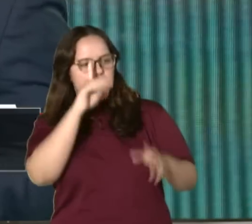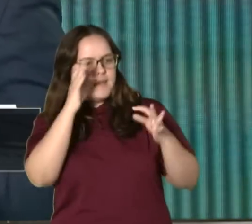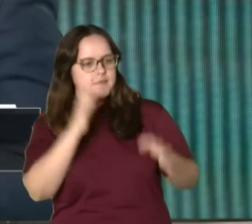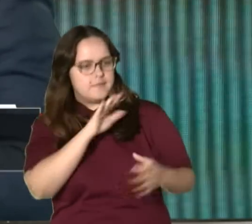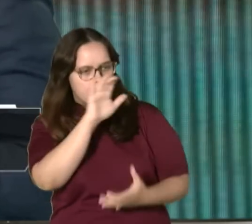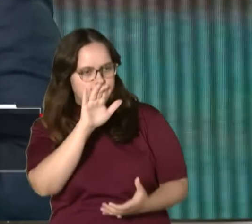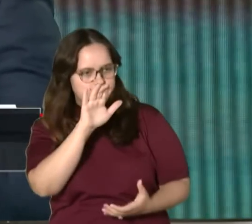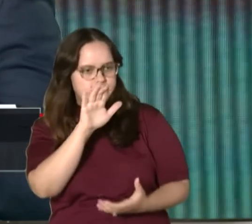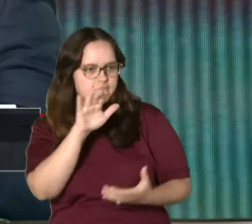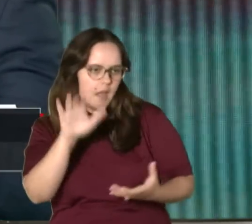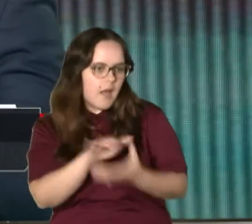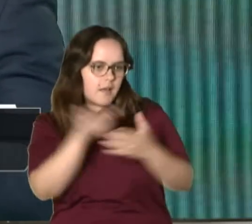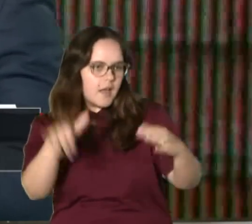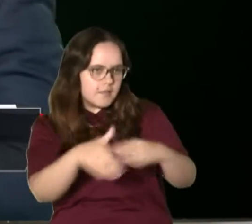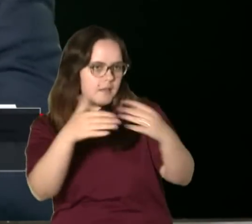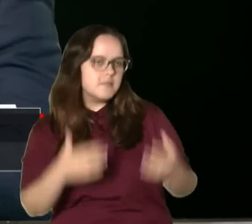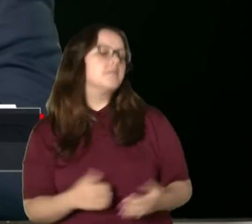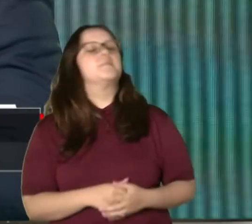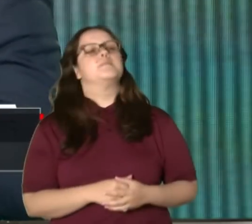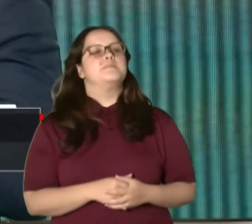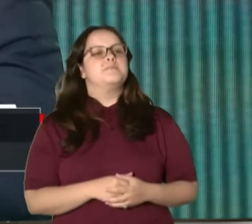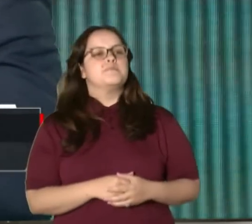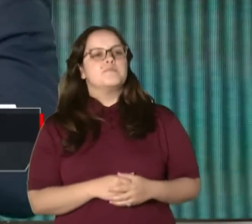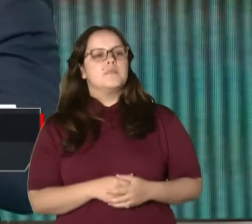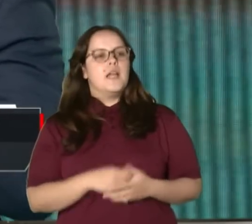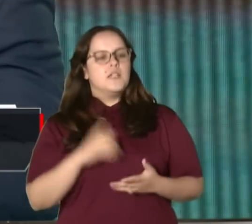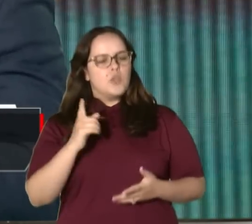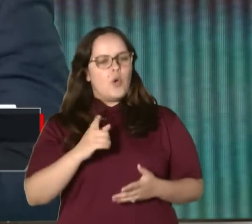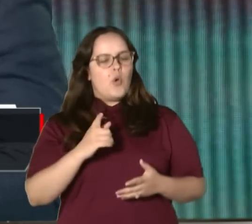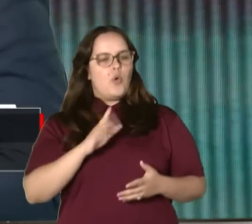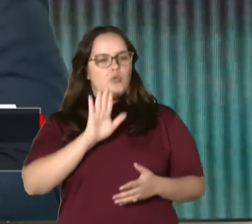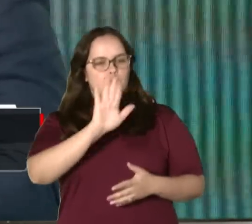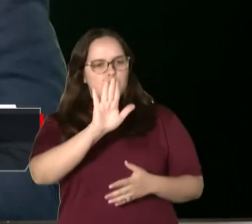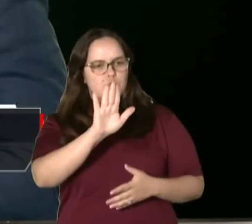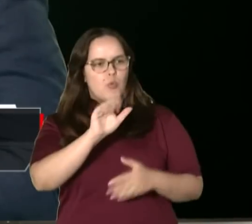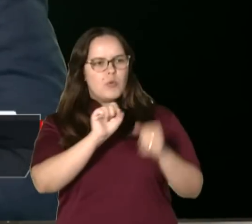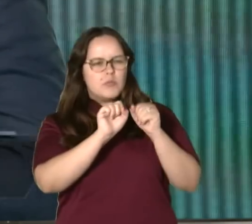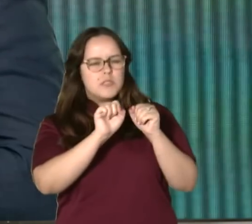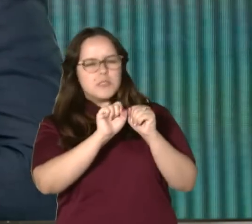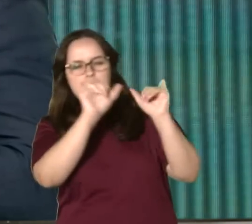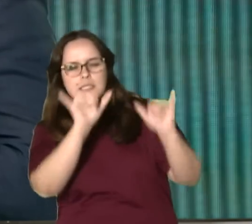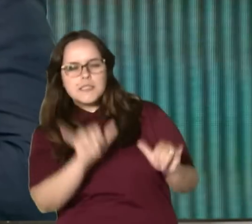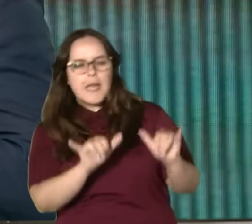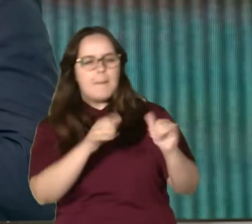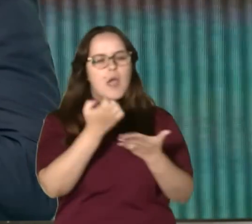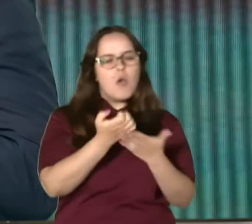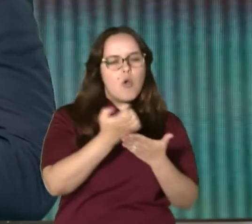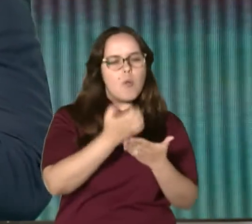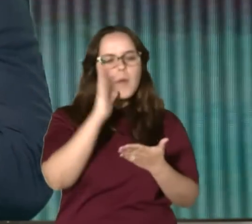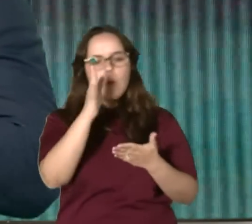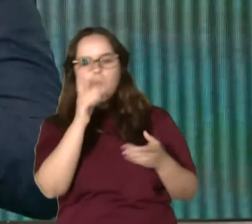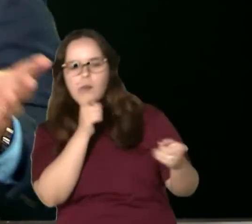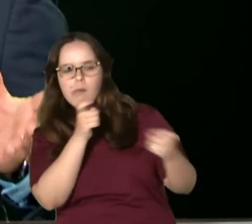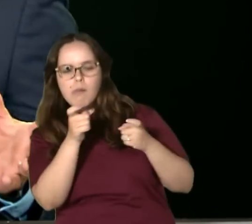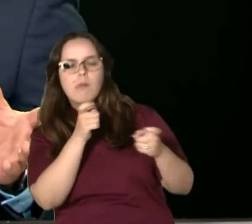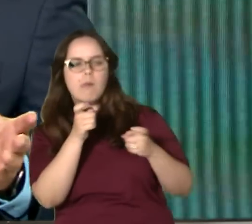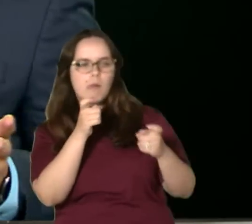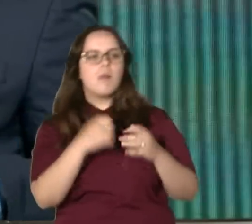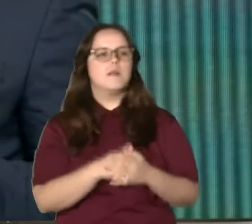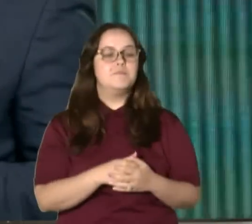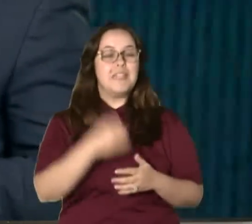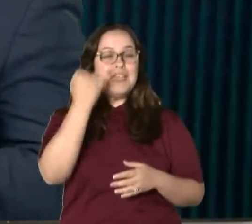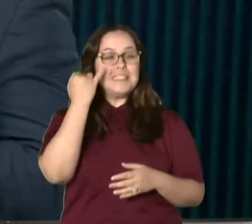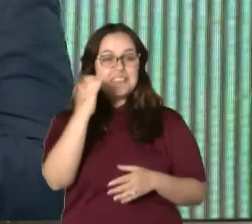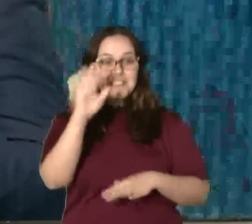escritura pública donde se va a regir el sistema económico de ese matrimonio cuando se cansan sin capitulaciones